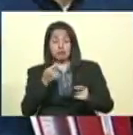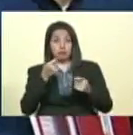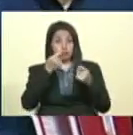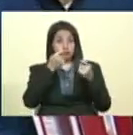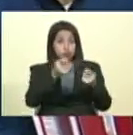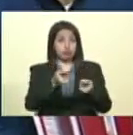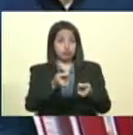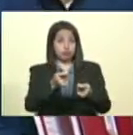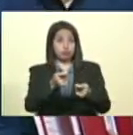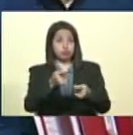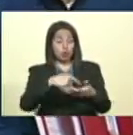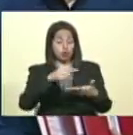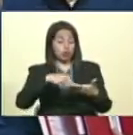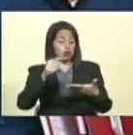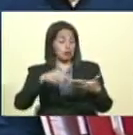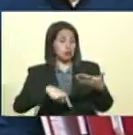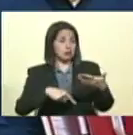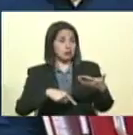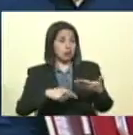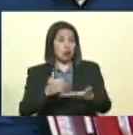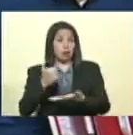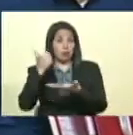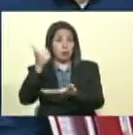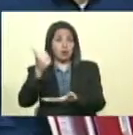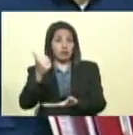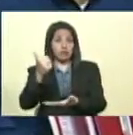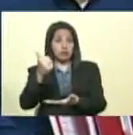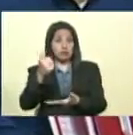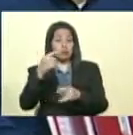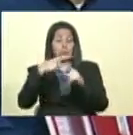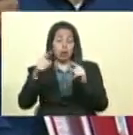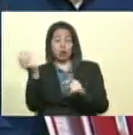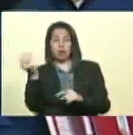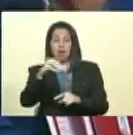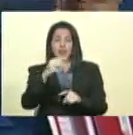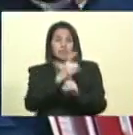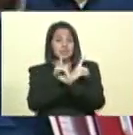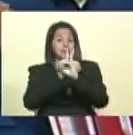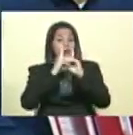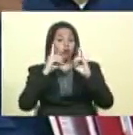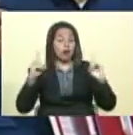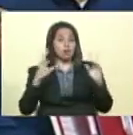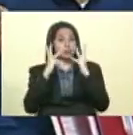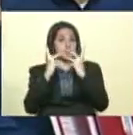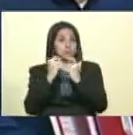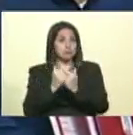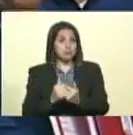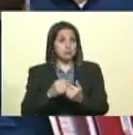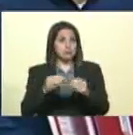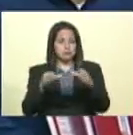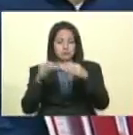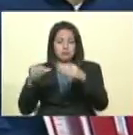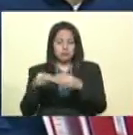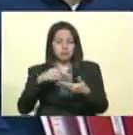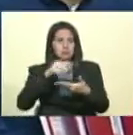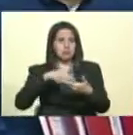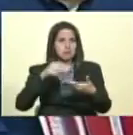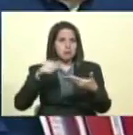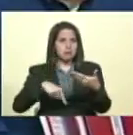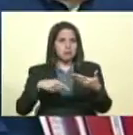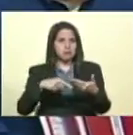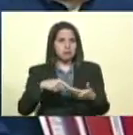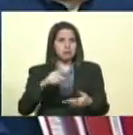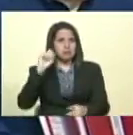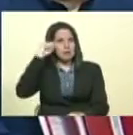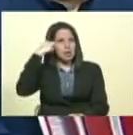tiene la contratación. Aquí nosotros estamos democratizando la administración de la contratación colectiva y recuerdo que usted el año